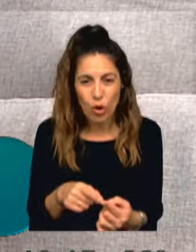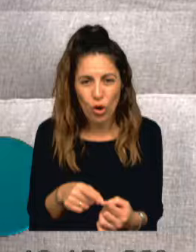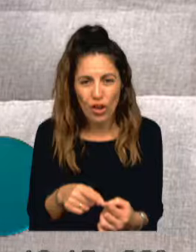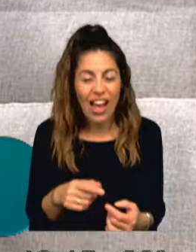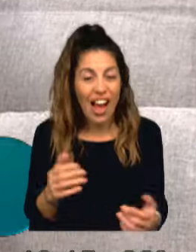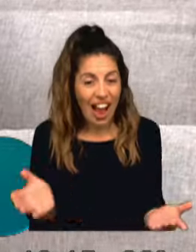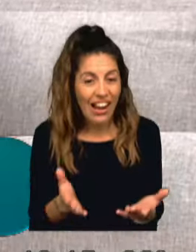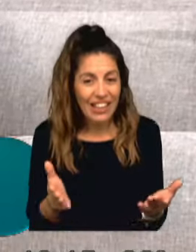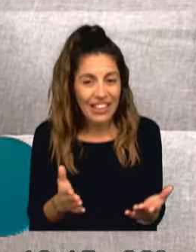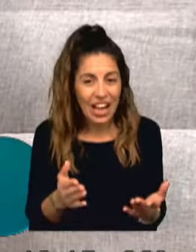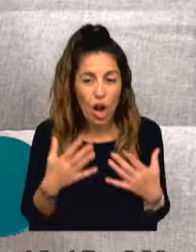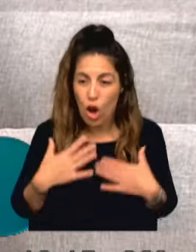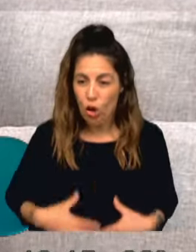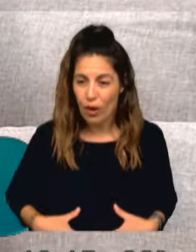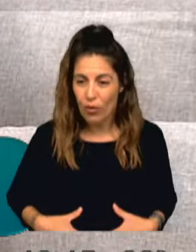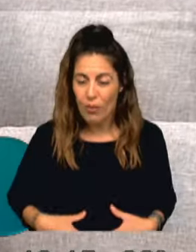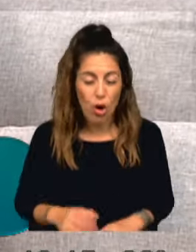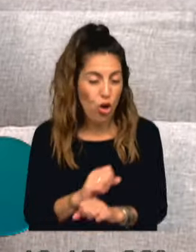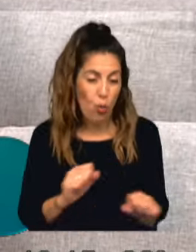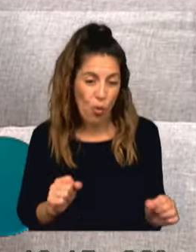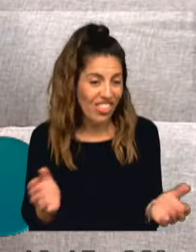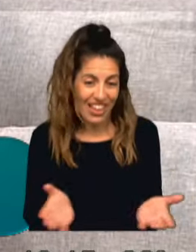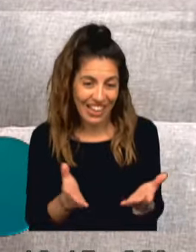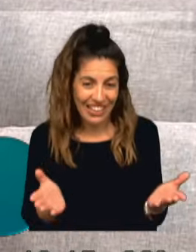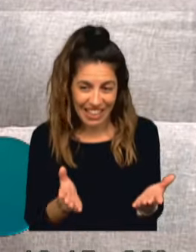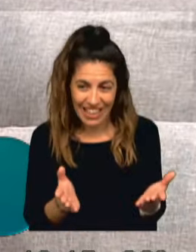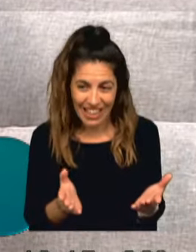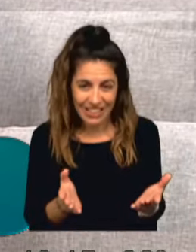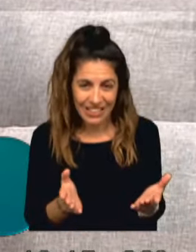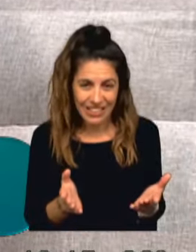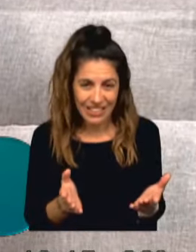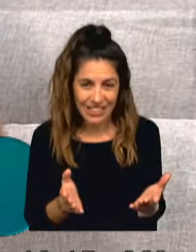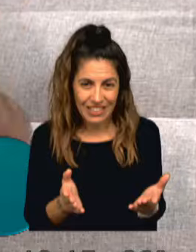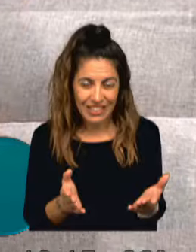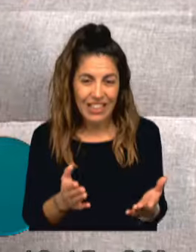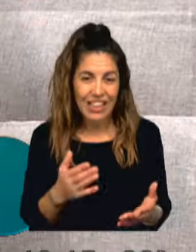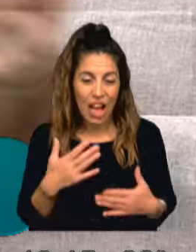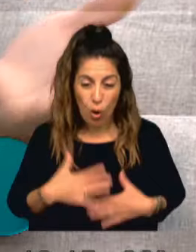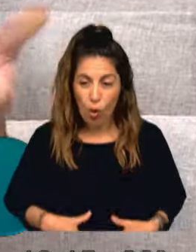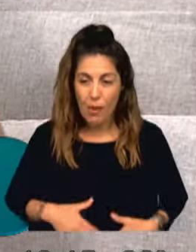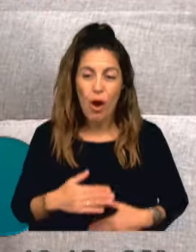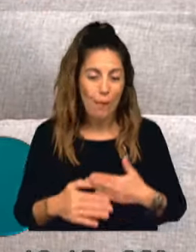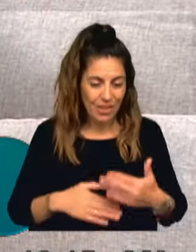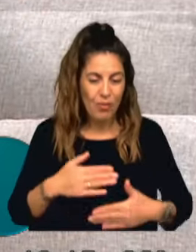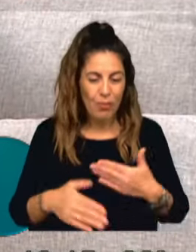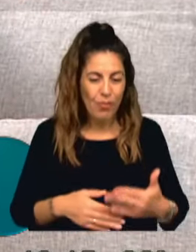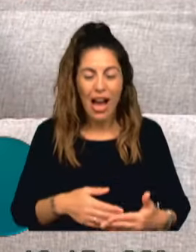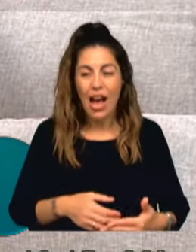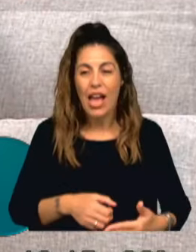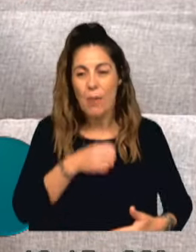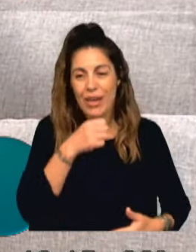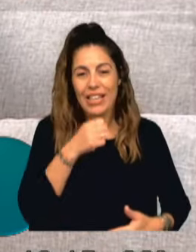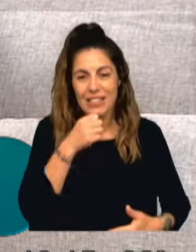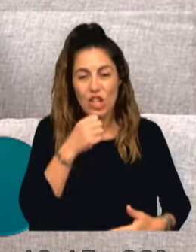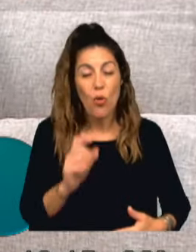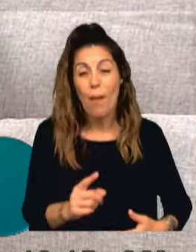a generar lo que ya el cuerpo en un momento dice me Yo hasta acá en realidad el cuerpo a medida que va envejeciendo va priorizando Qué cosas son importantes